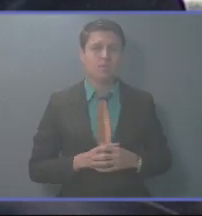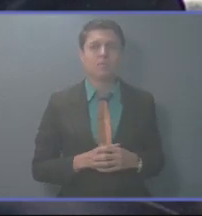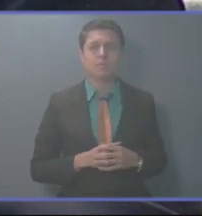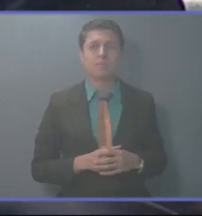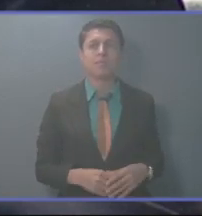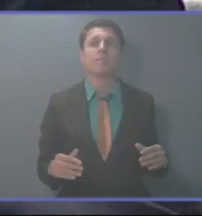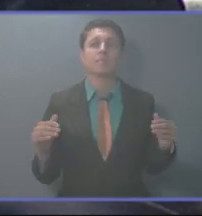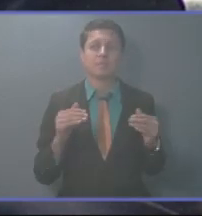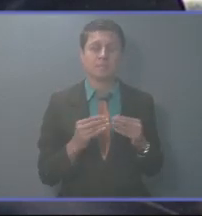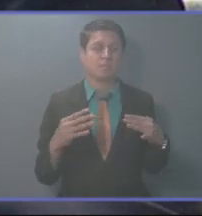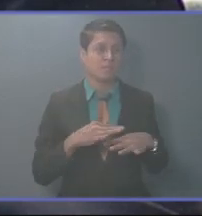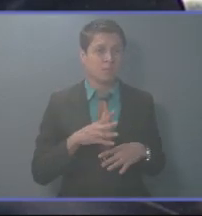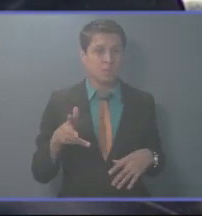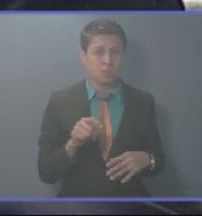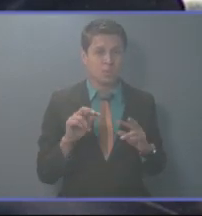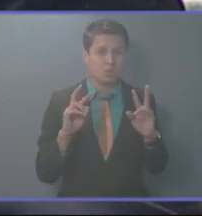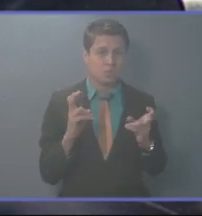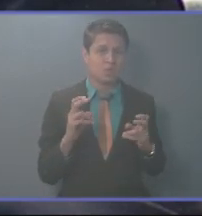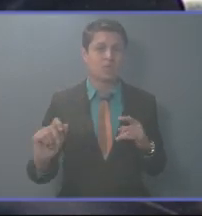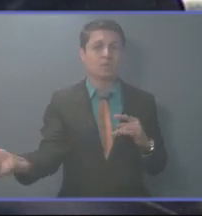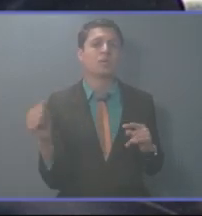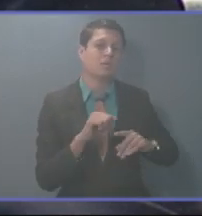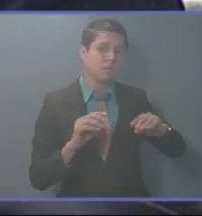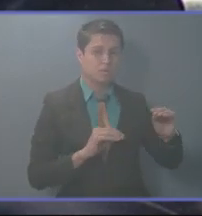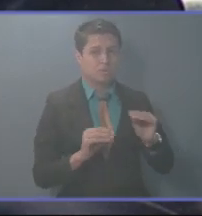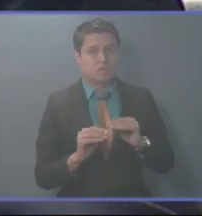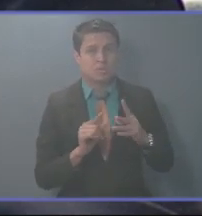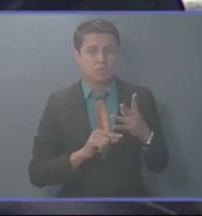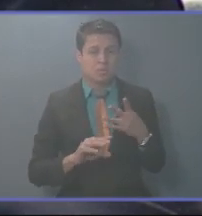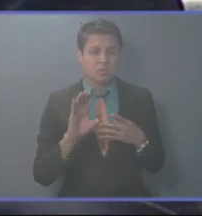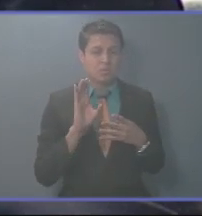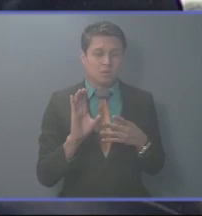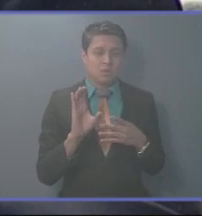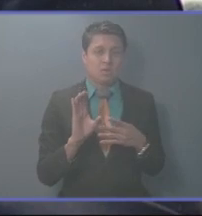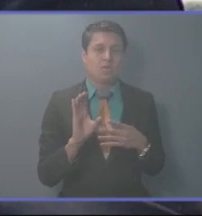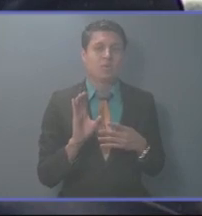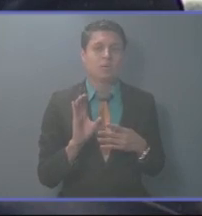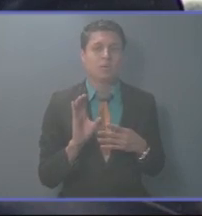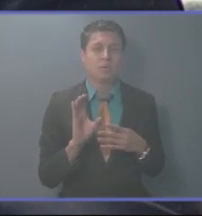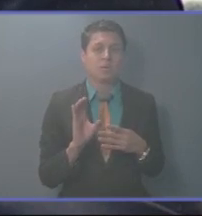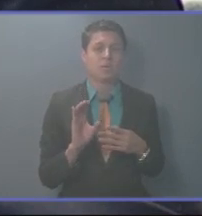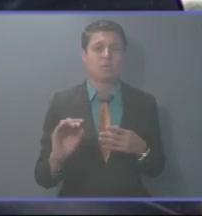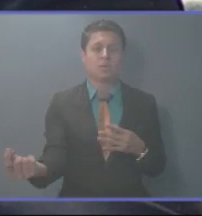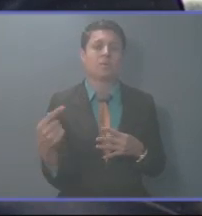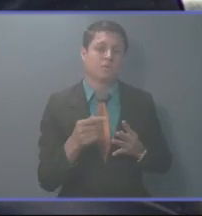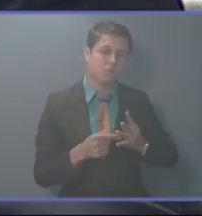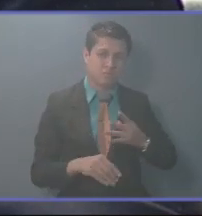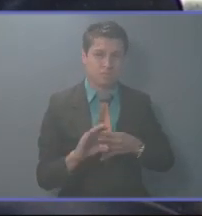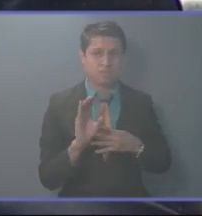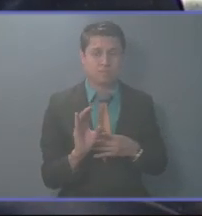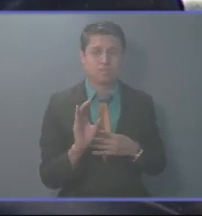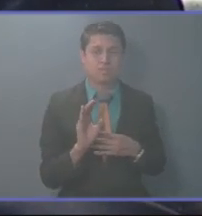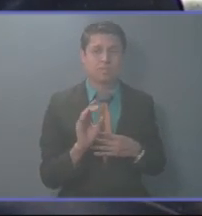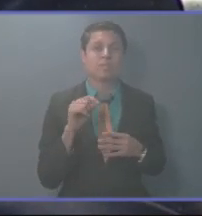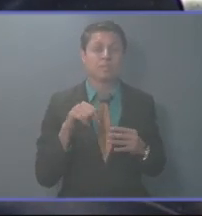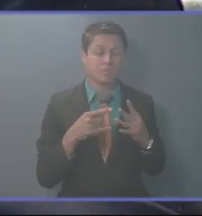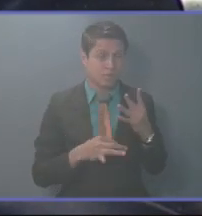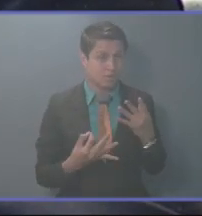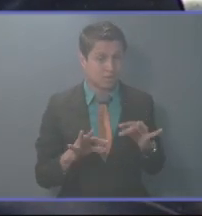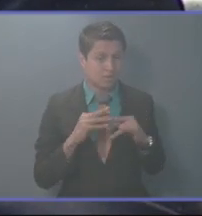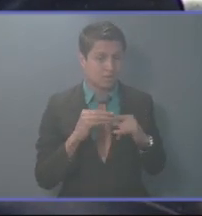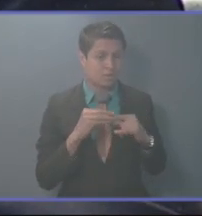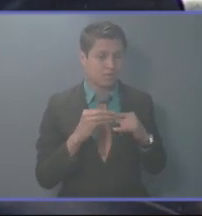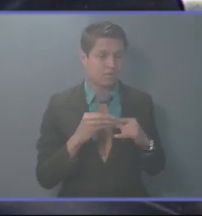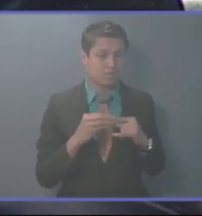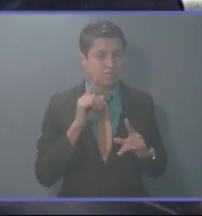tomando en cuenta todo lo anterior y en cumplimiento del mandato de la Sala de lo Constitucional de la Corte Suprema de Justicia, esta ley especial tiene